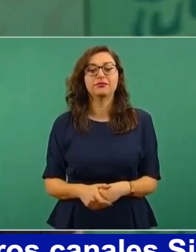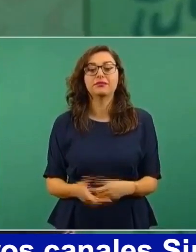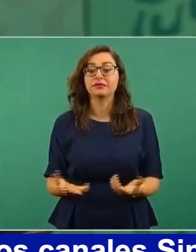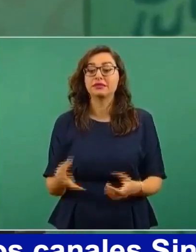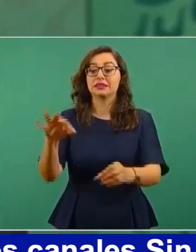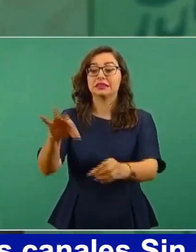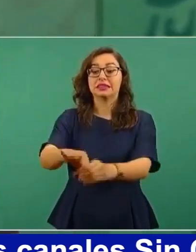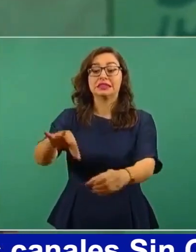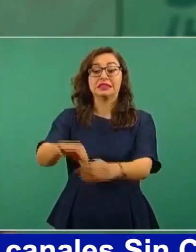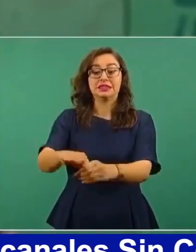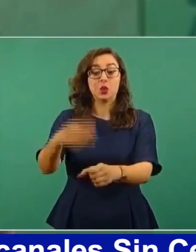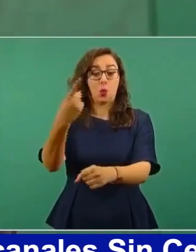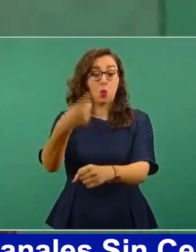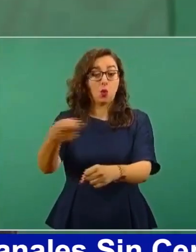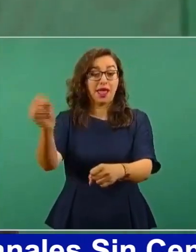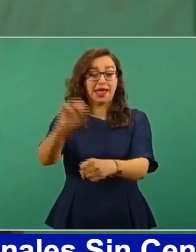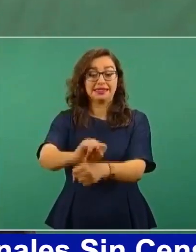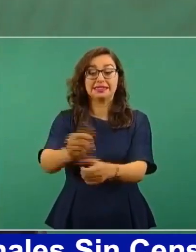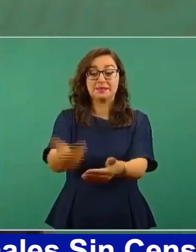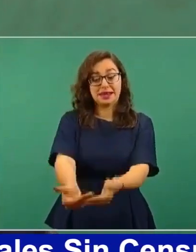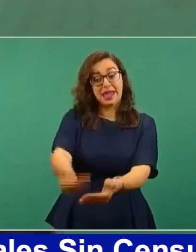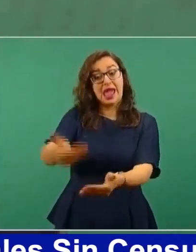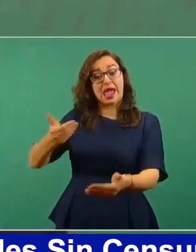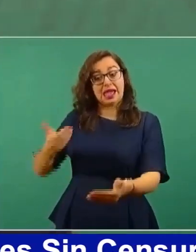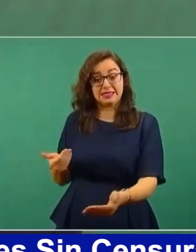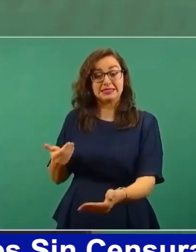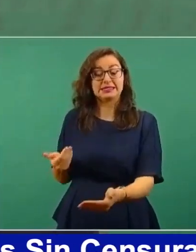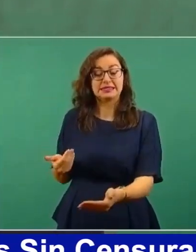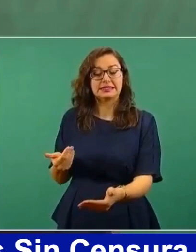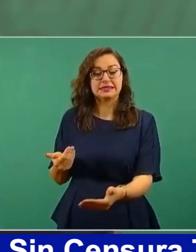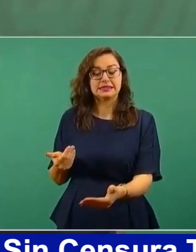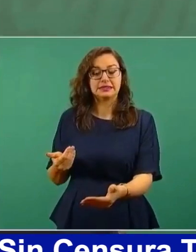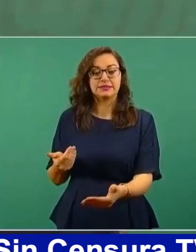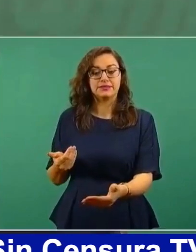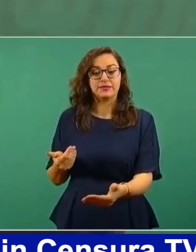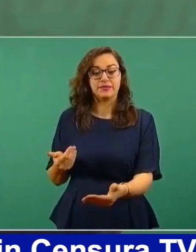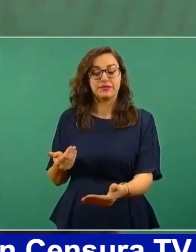tocó comer con